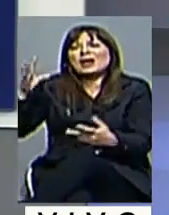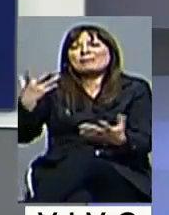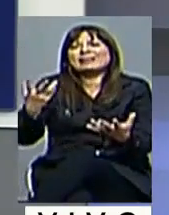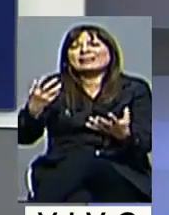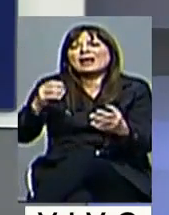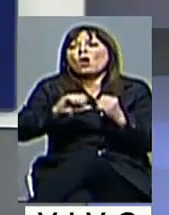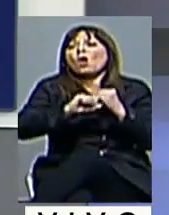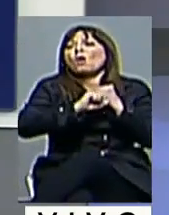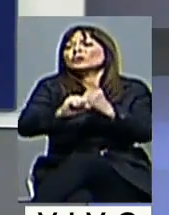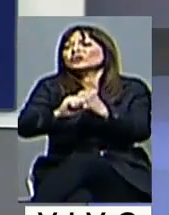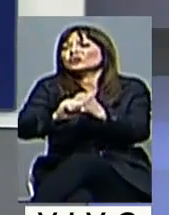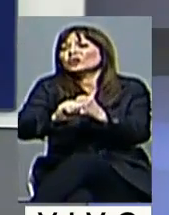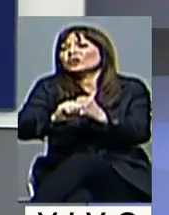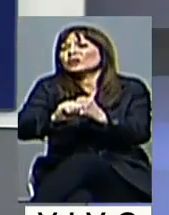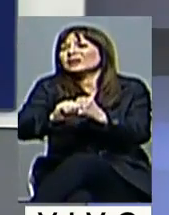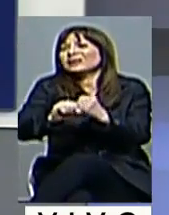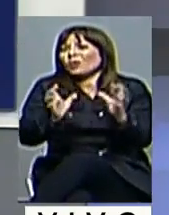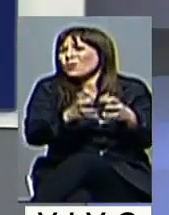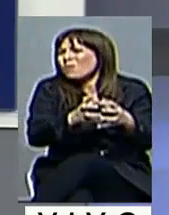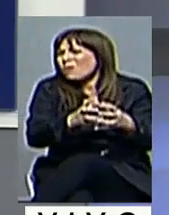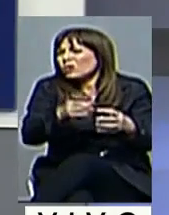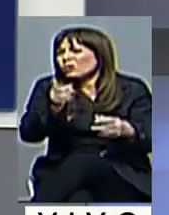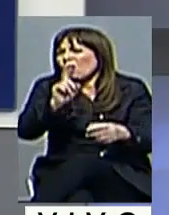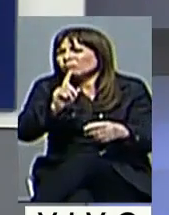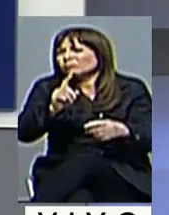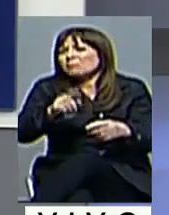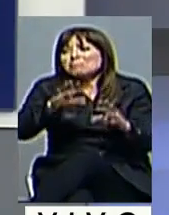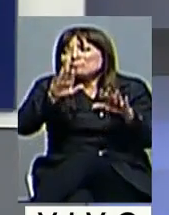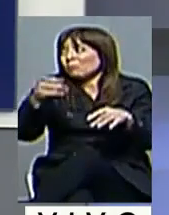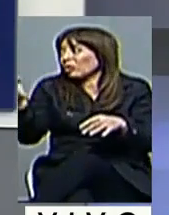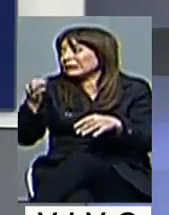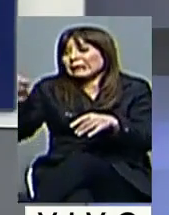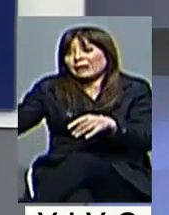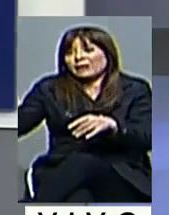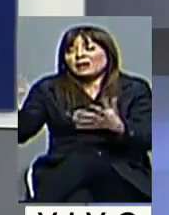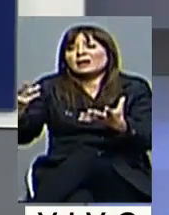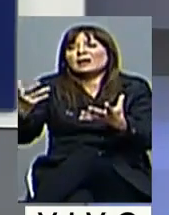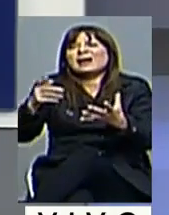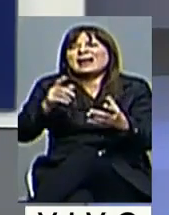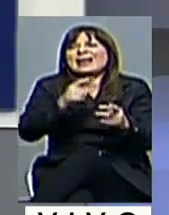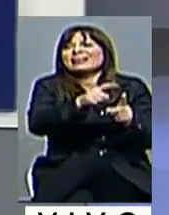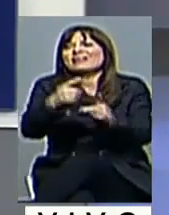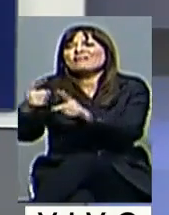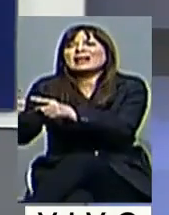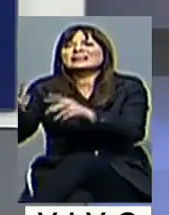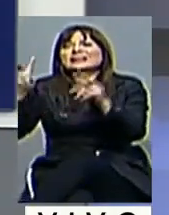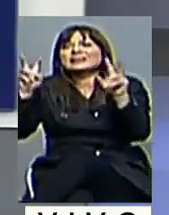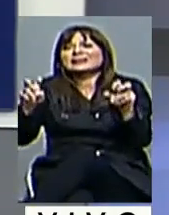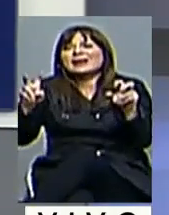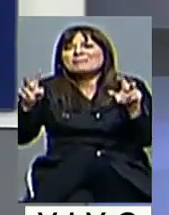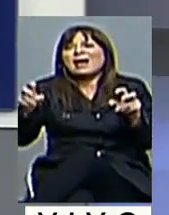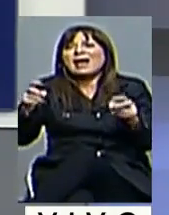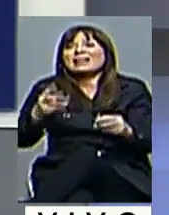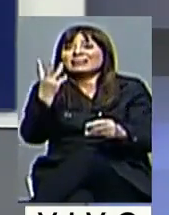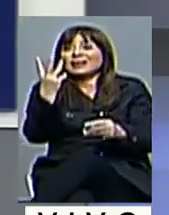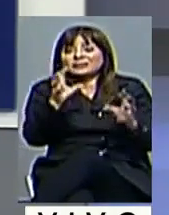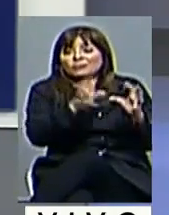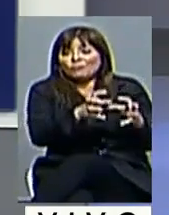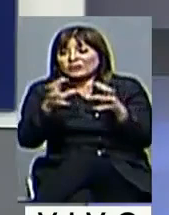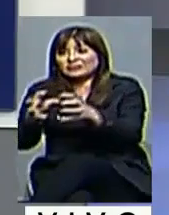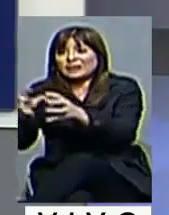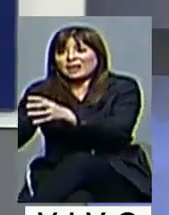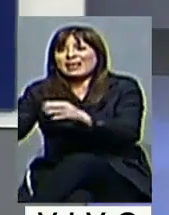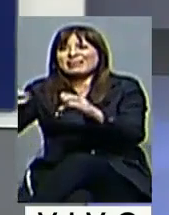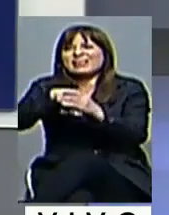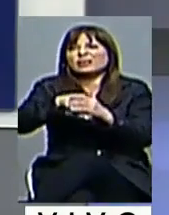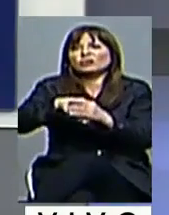sería la oposición en sí, sino que justamente como lo señalaba René, van a existir distintos temas en los que esas tres fuerzas que están dentro